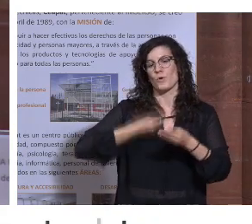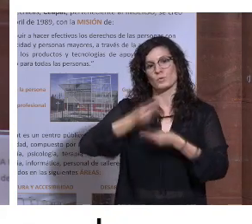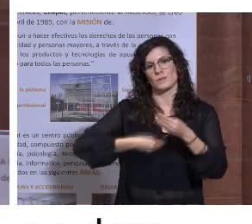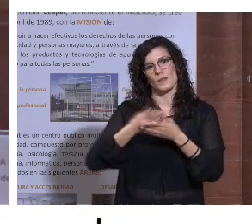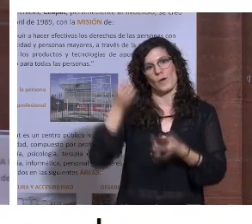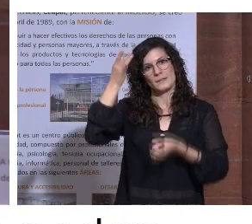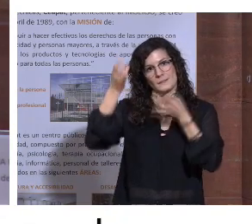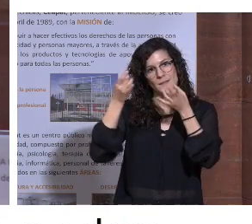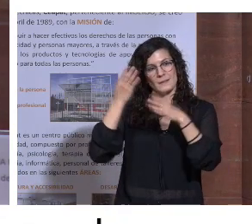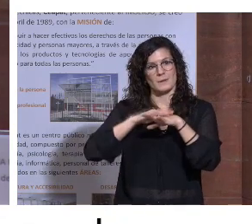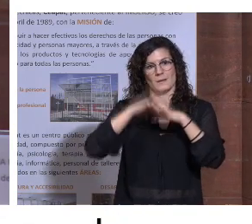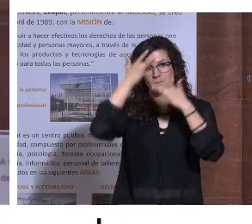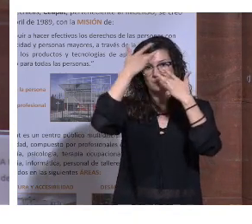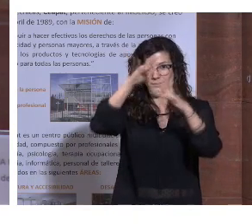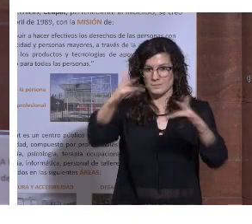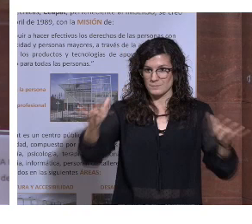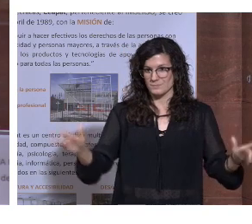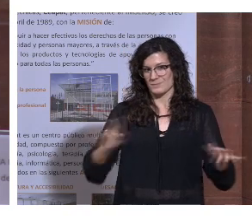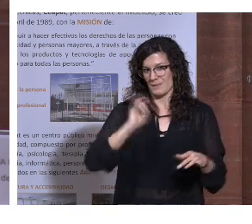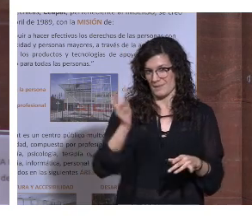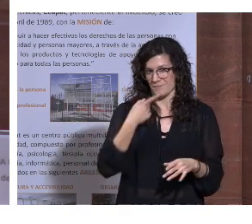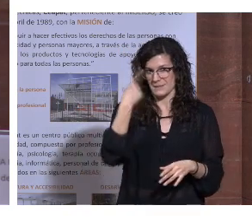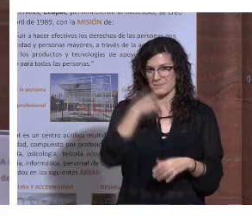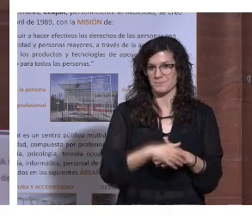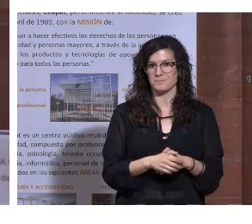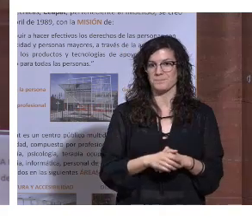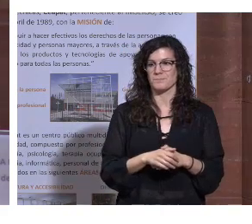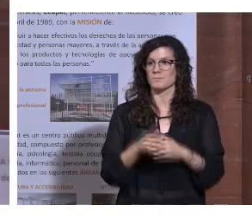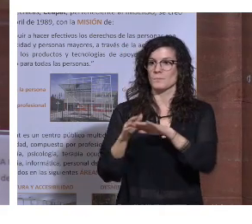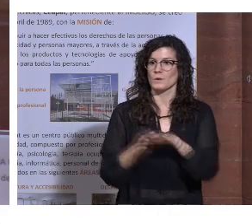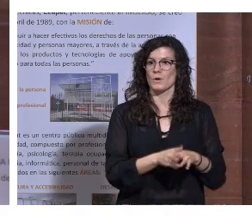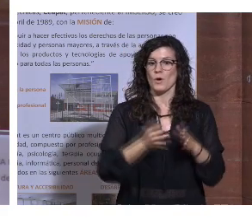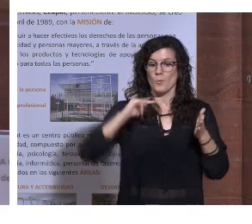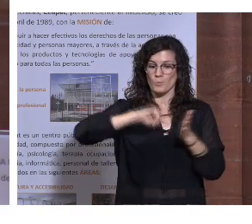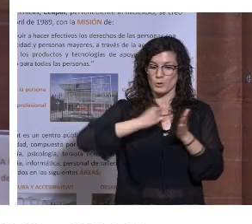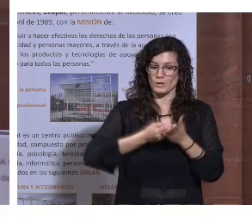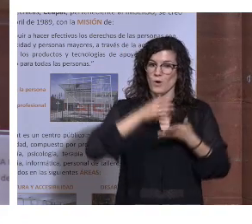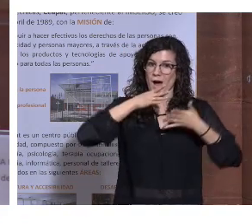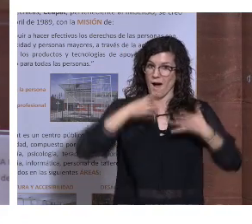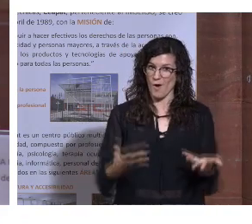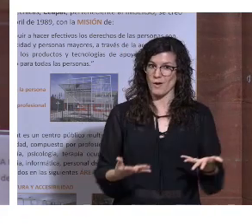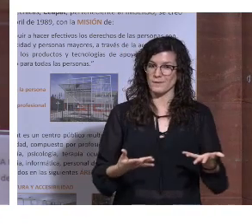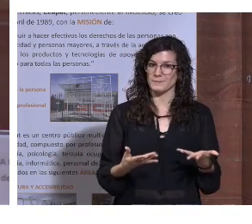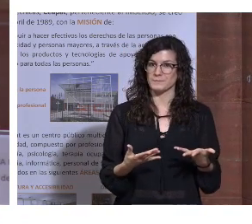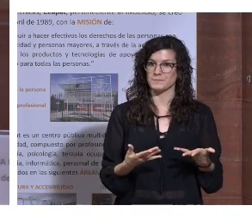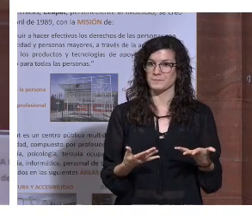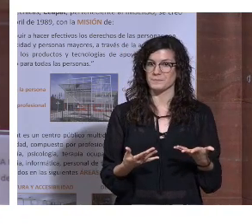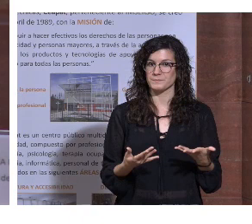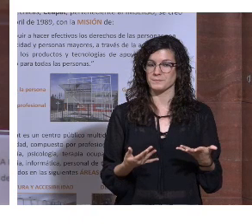de sensibilización y todo esto, ¿no? Y en cuanto a los proyectos en los que estamos ahora, pues